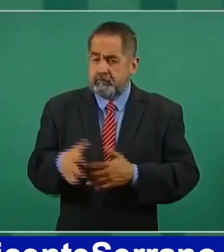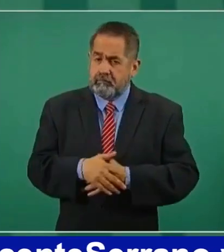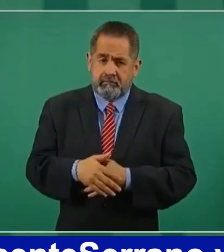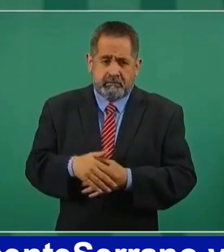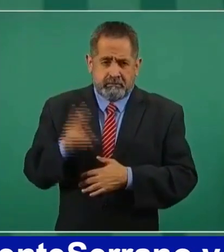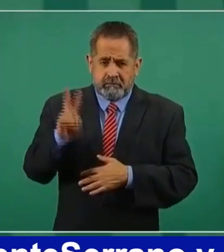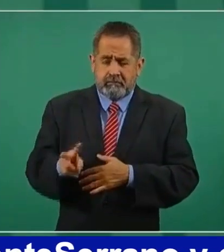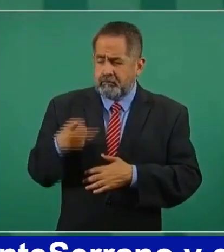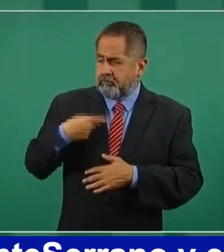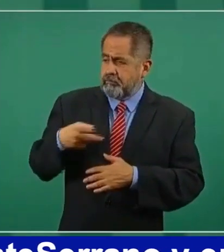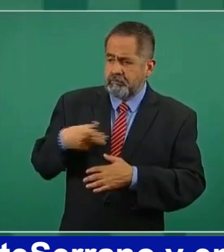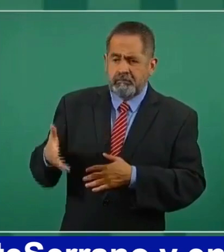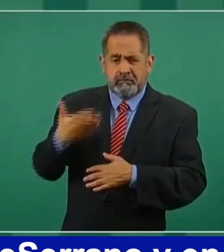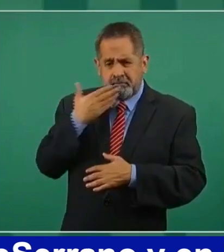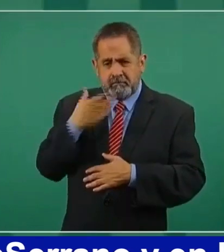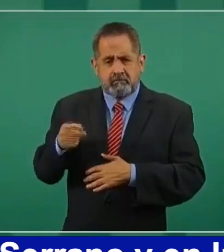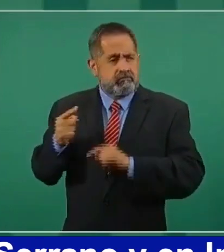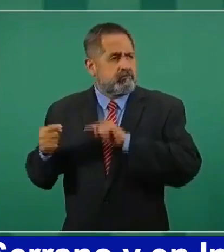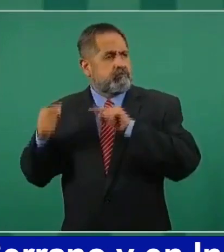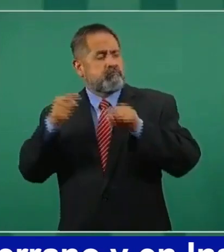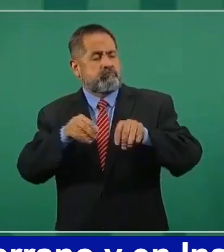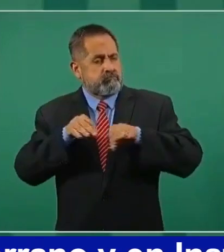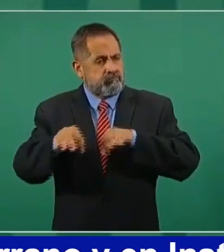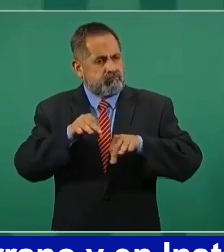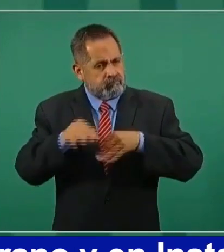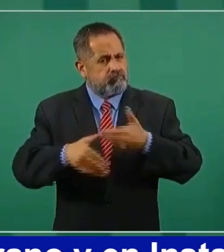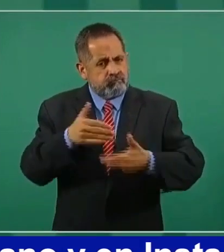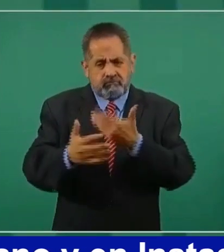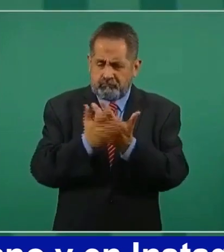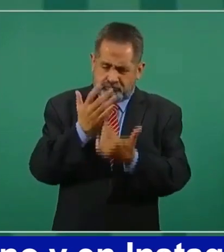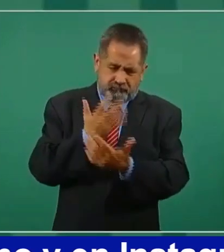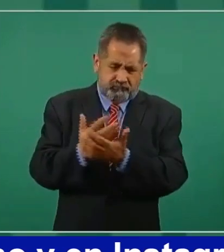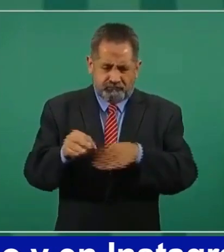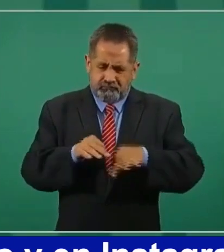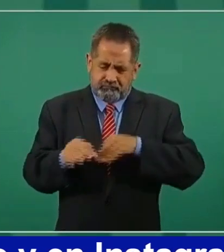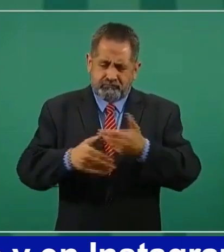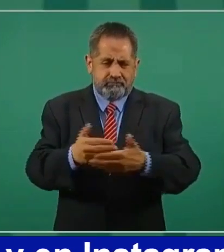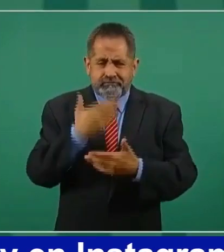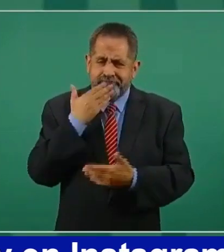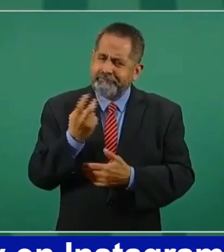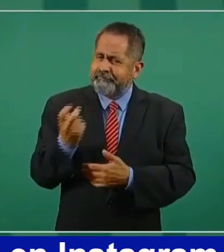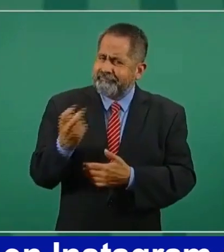que va a trabajar y a salir adelante.